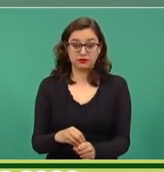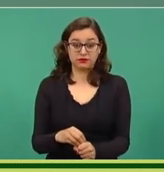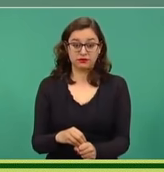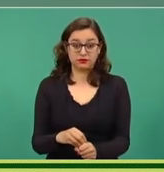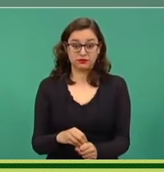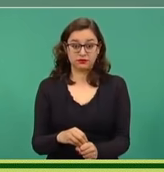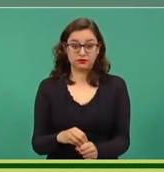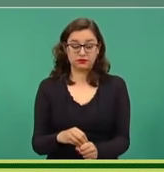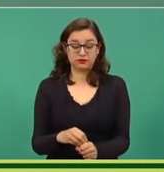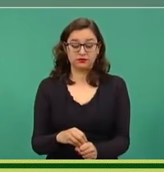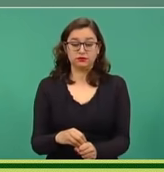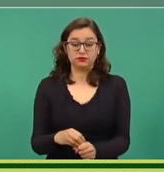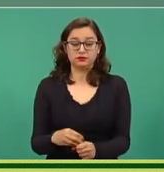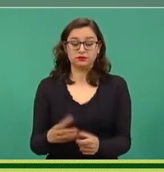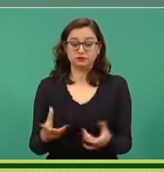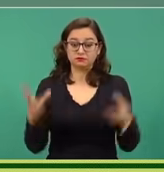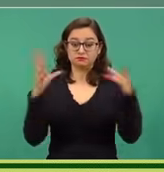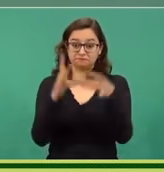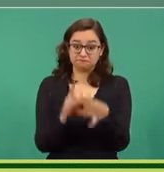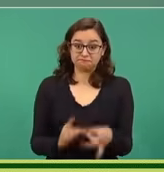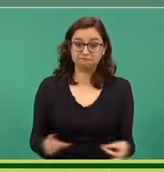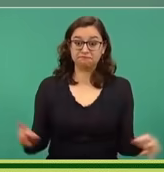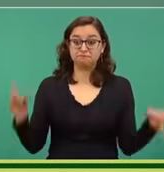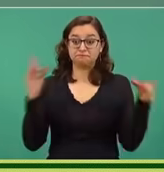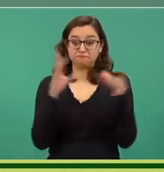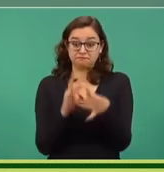en buena parte